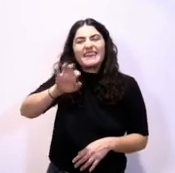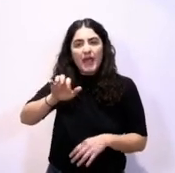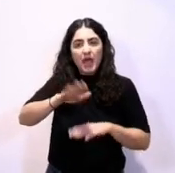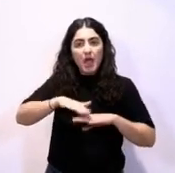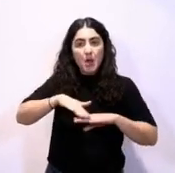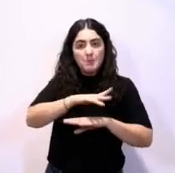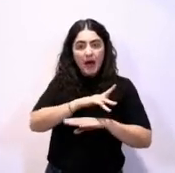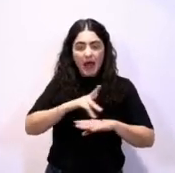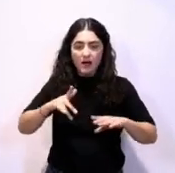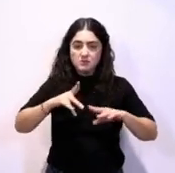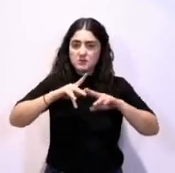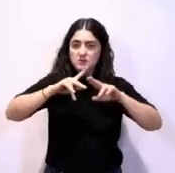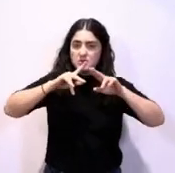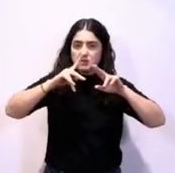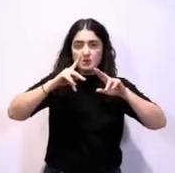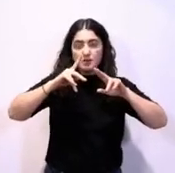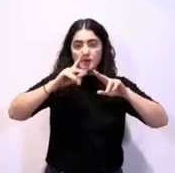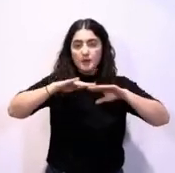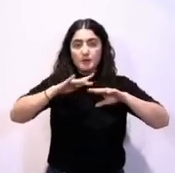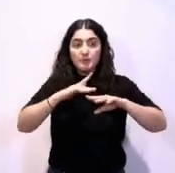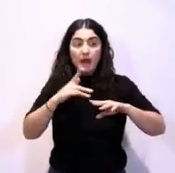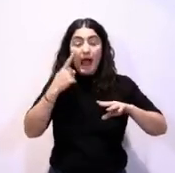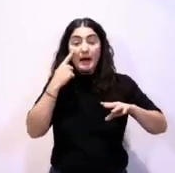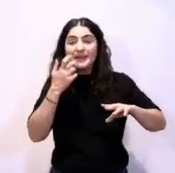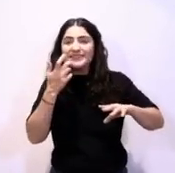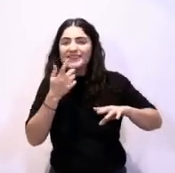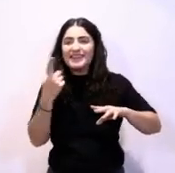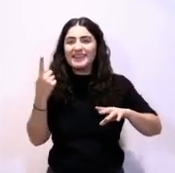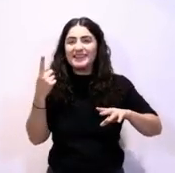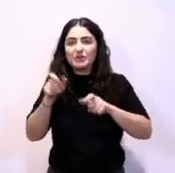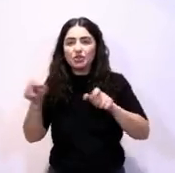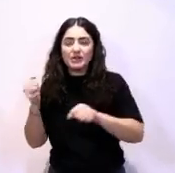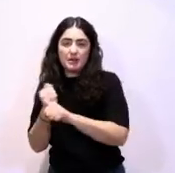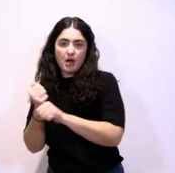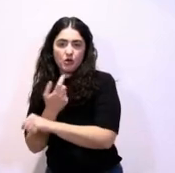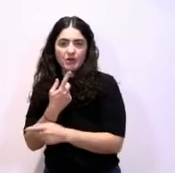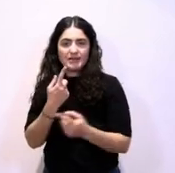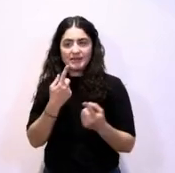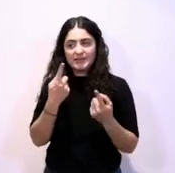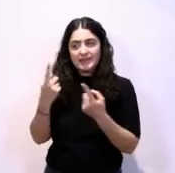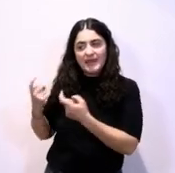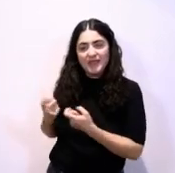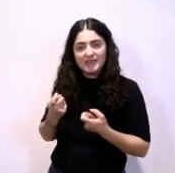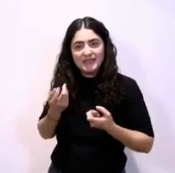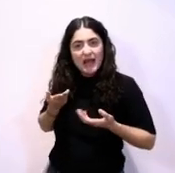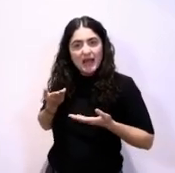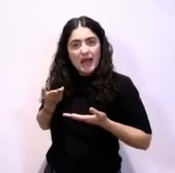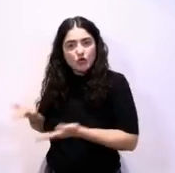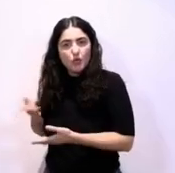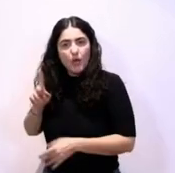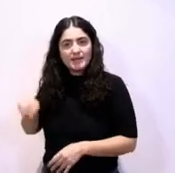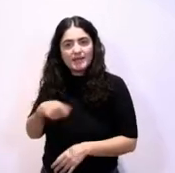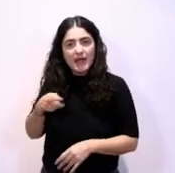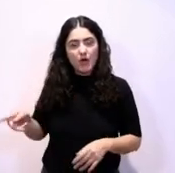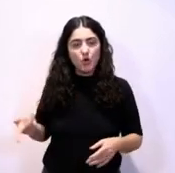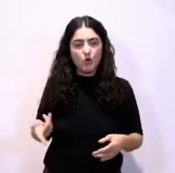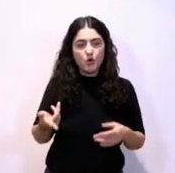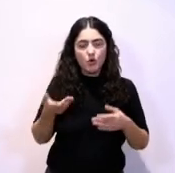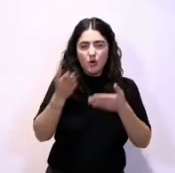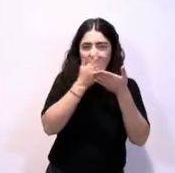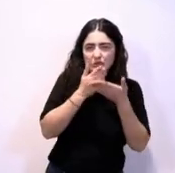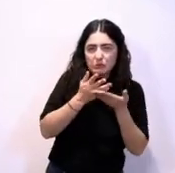si es posible y necesario ayudar a los trabajadores y trabajadoras? Díganos el resultado de esos estudios y de